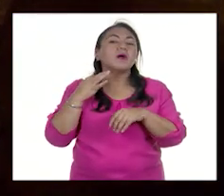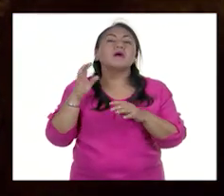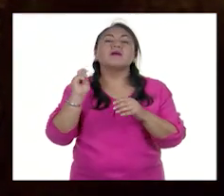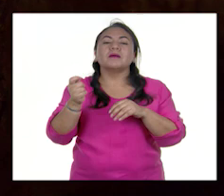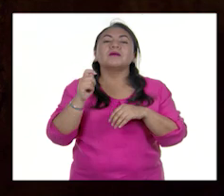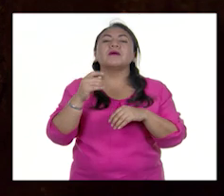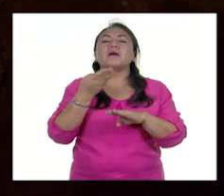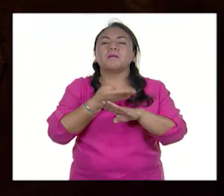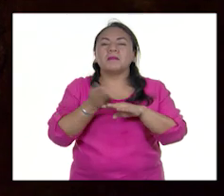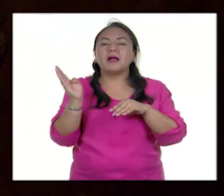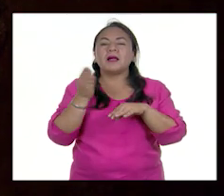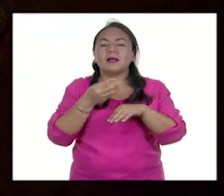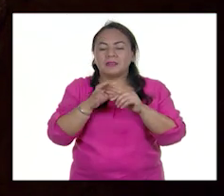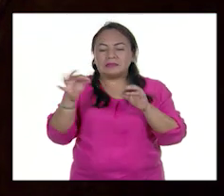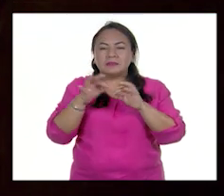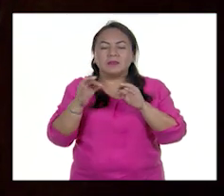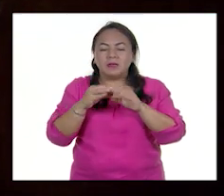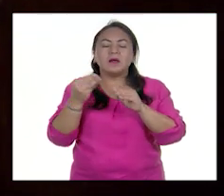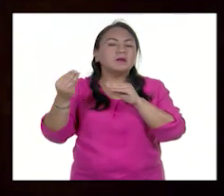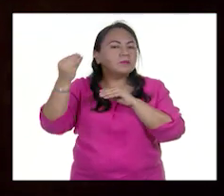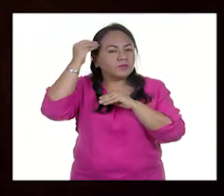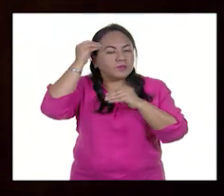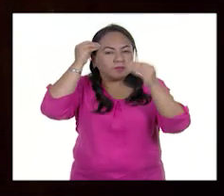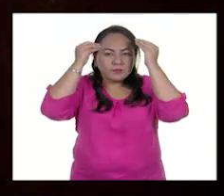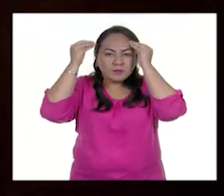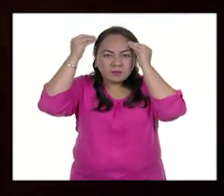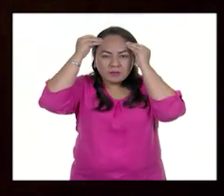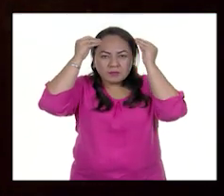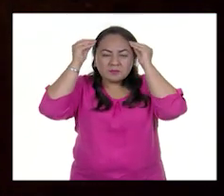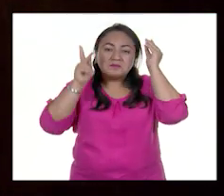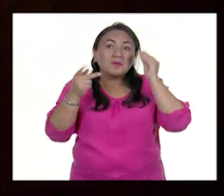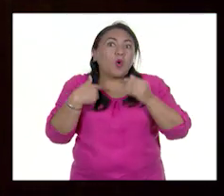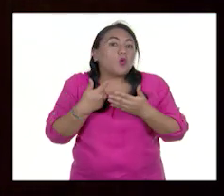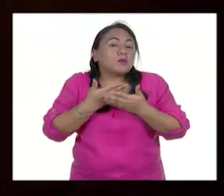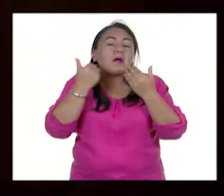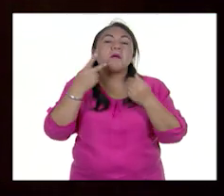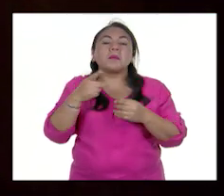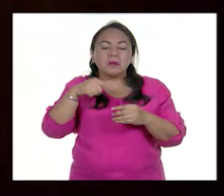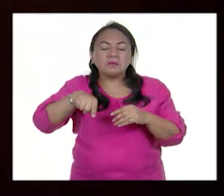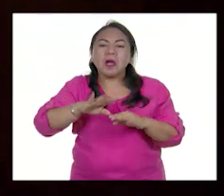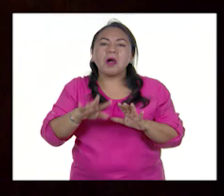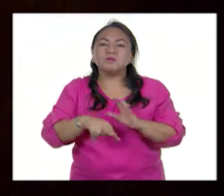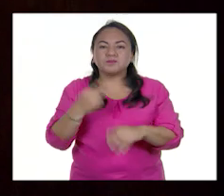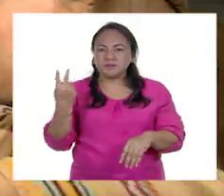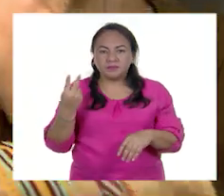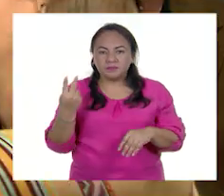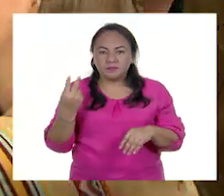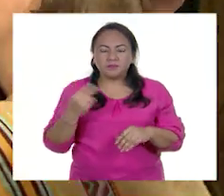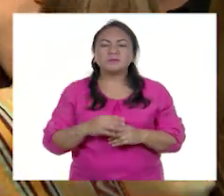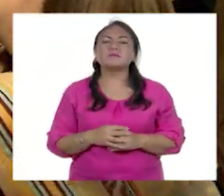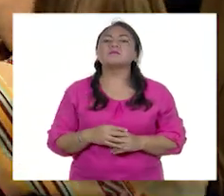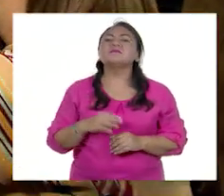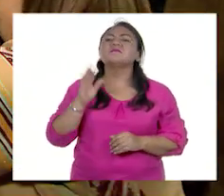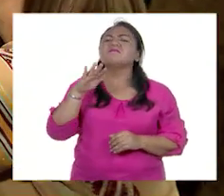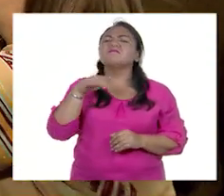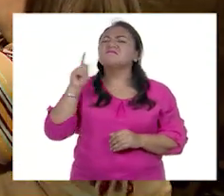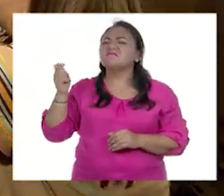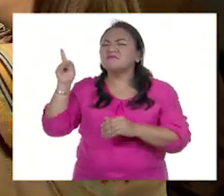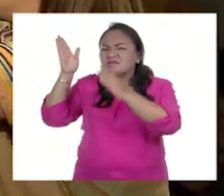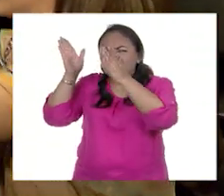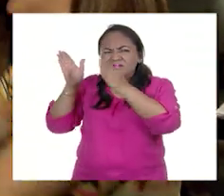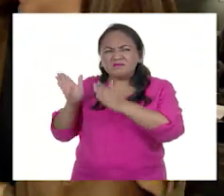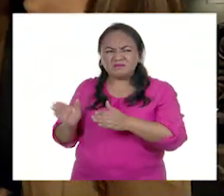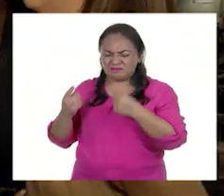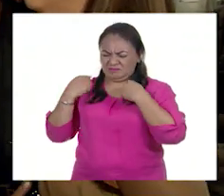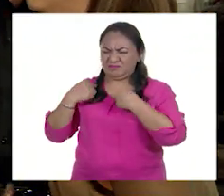zacate o de algo que le colocaban, que obviamente no se conservó. Y la parte tiene de aquí, este órgano que le